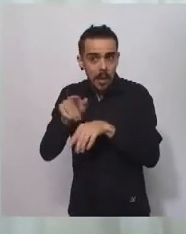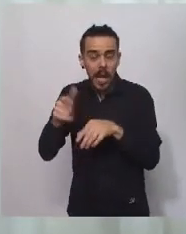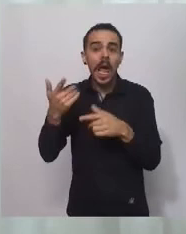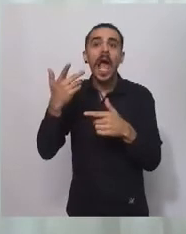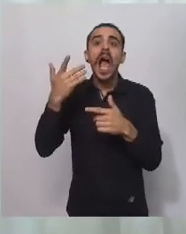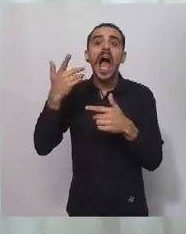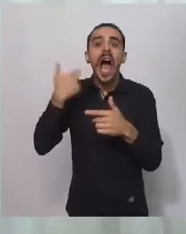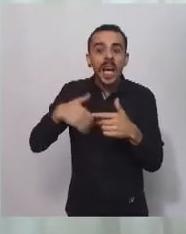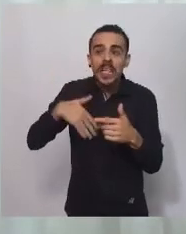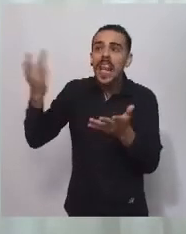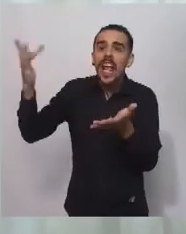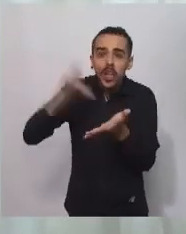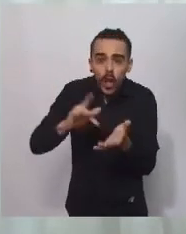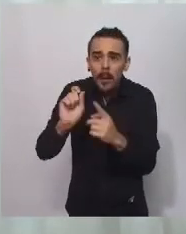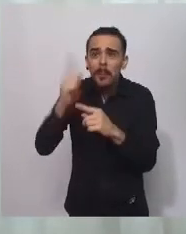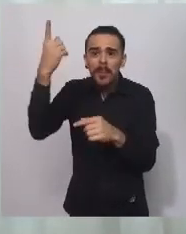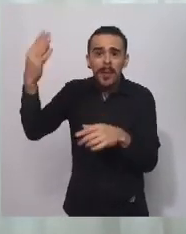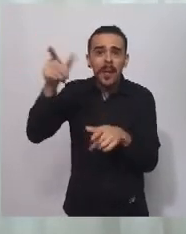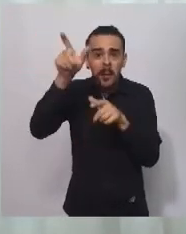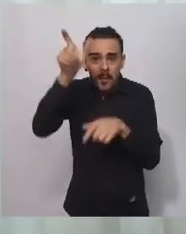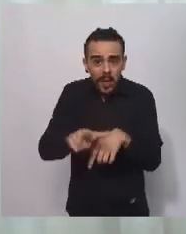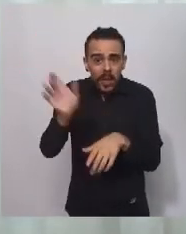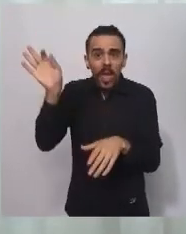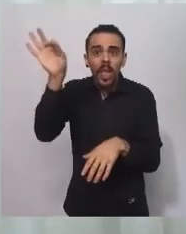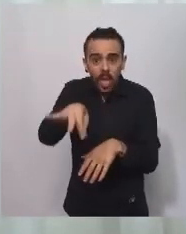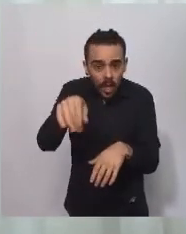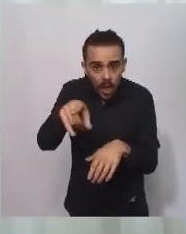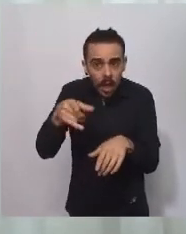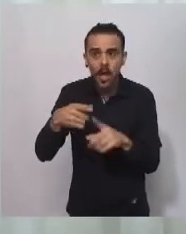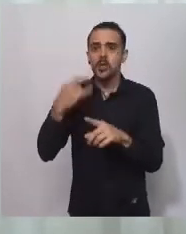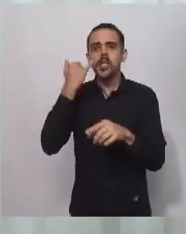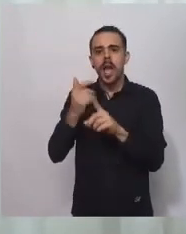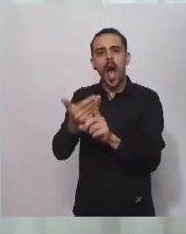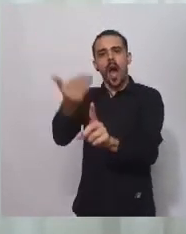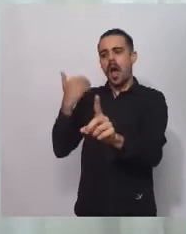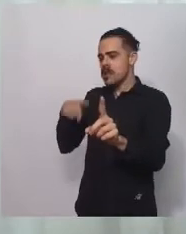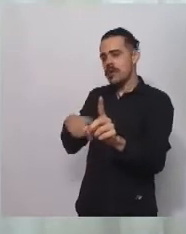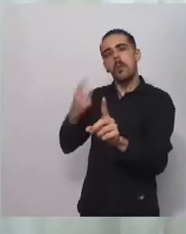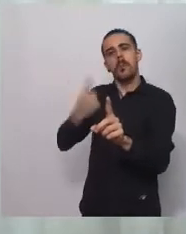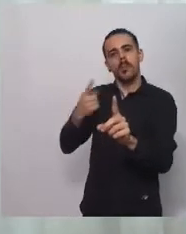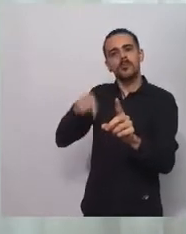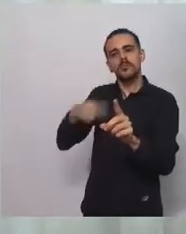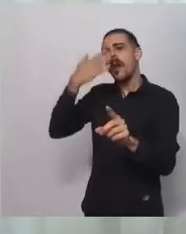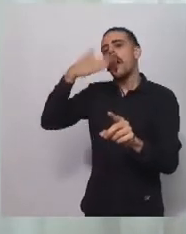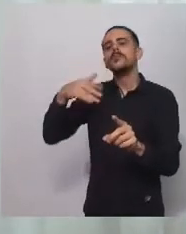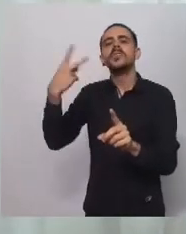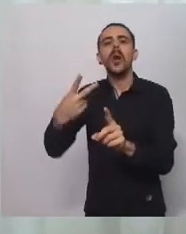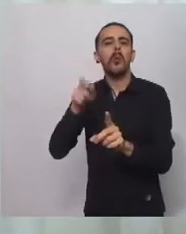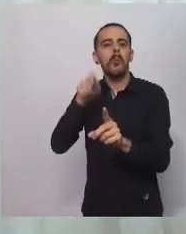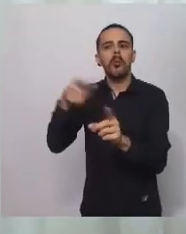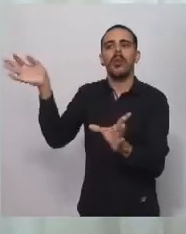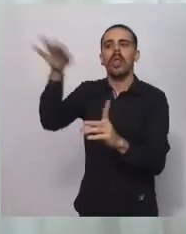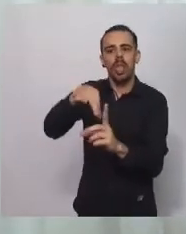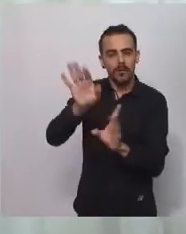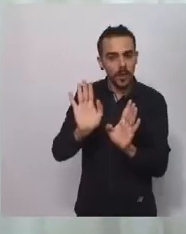muchísimo tiempo y tener previstos estos mecanismos para estar dando esta respuesta a la población en otro orden de cosas